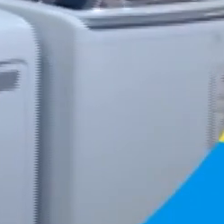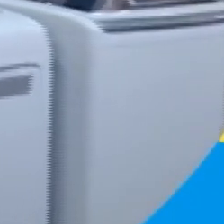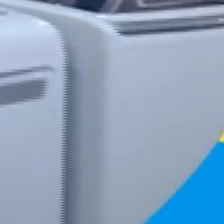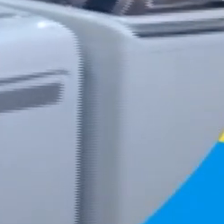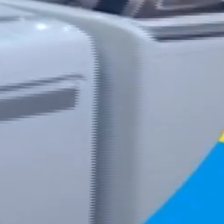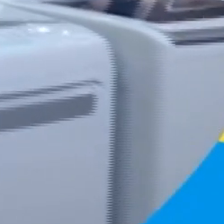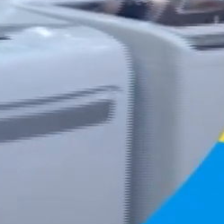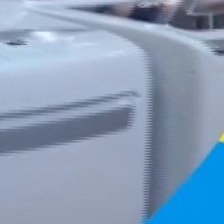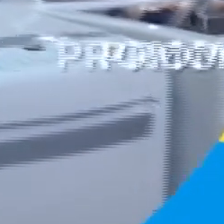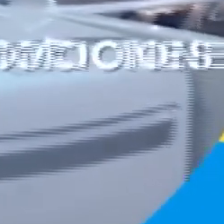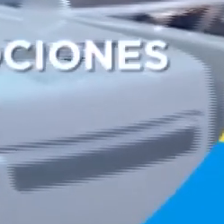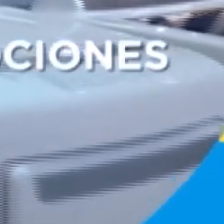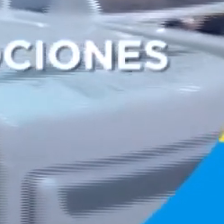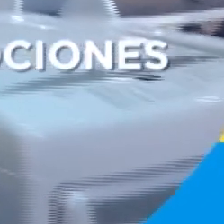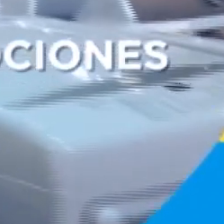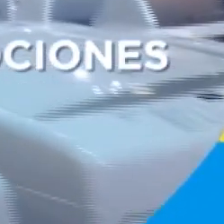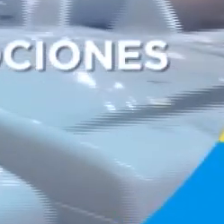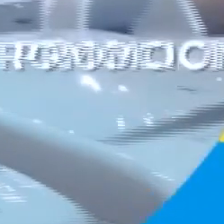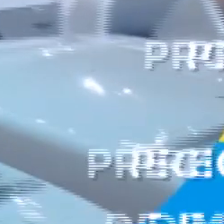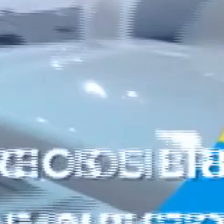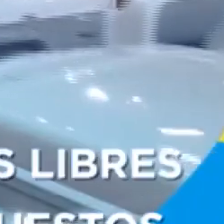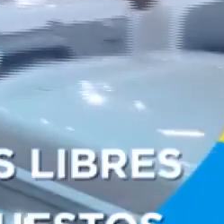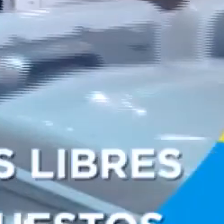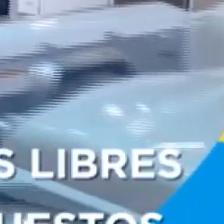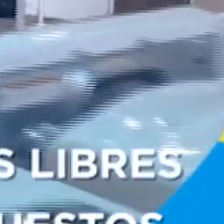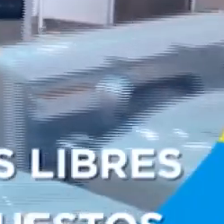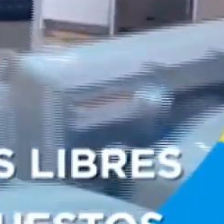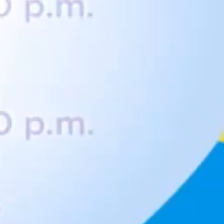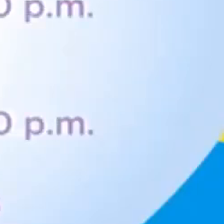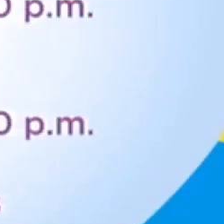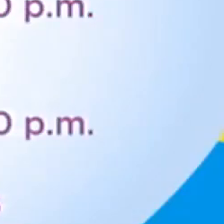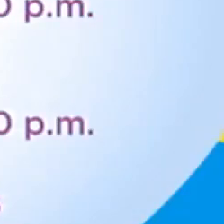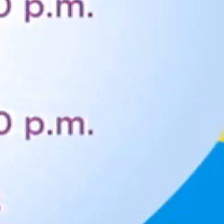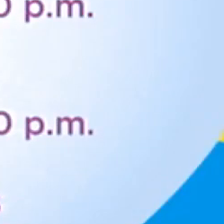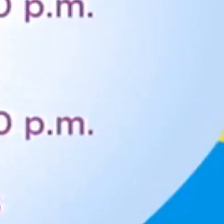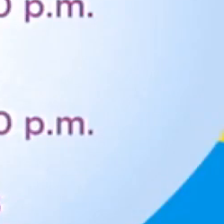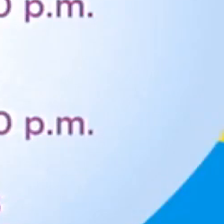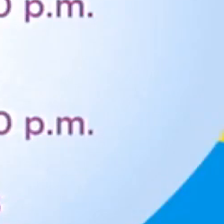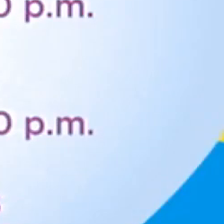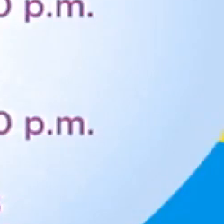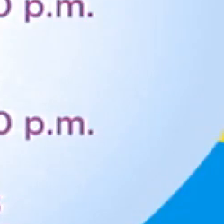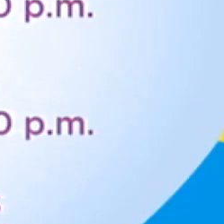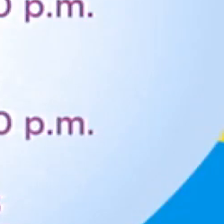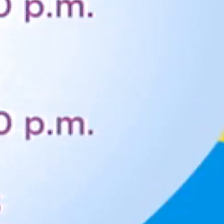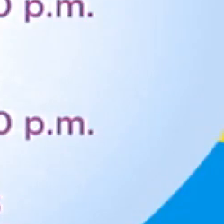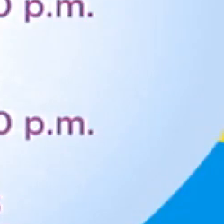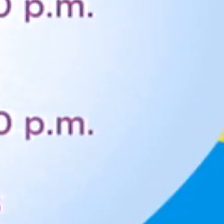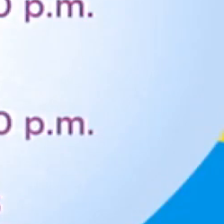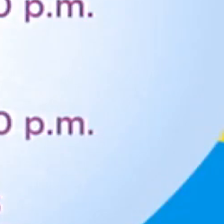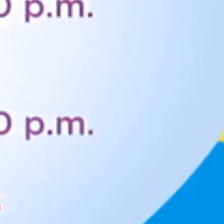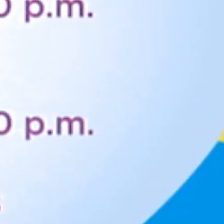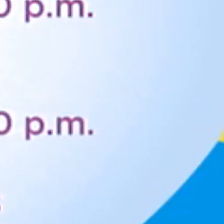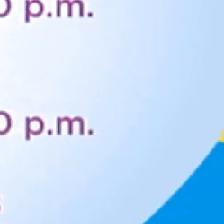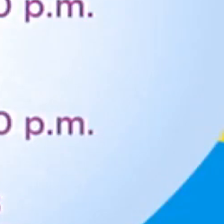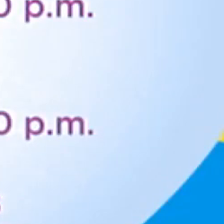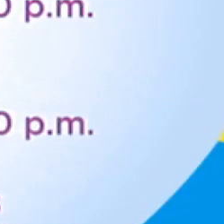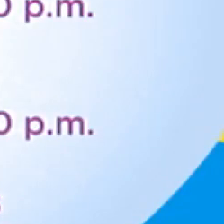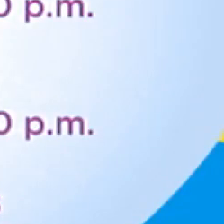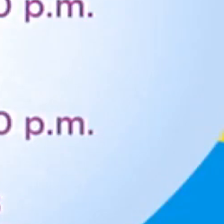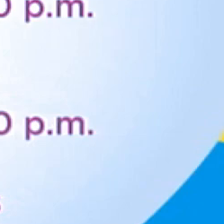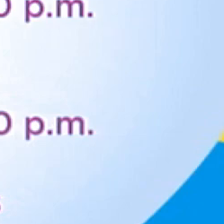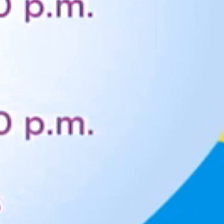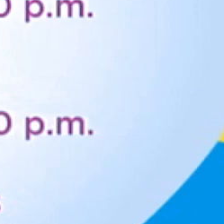Aprovecha descuentos especiales y promociones en productos libres de impuestos. Te esperamos en nuestro horario para compras.